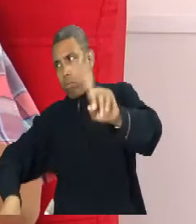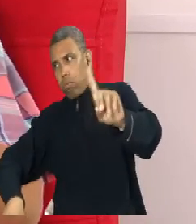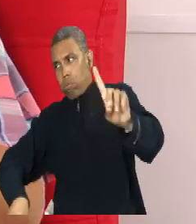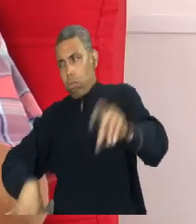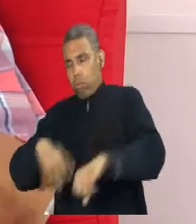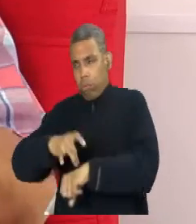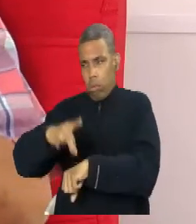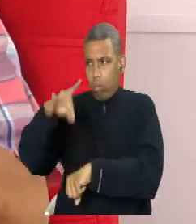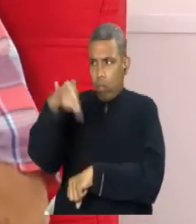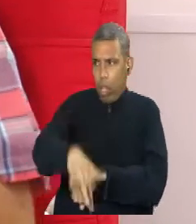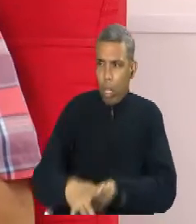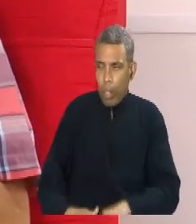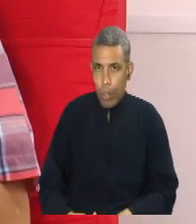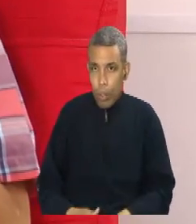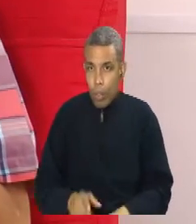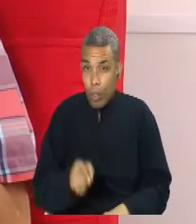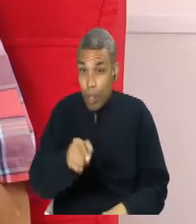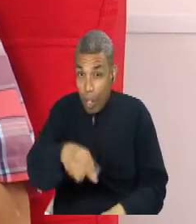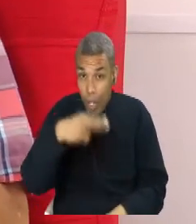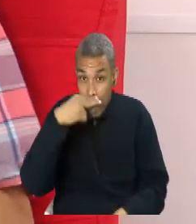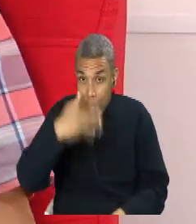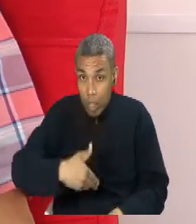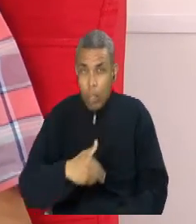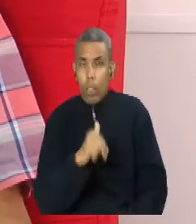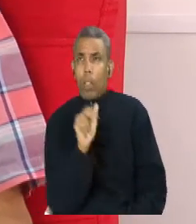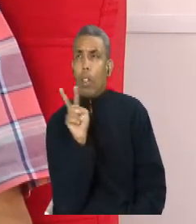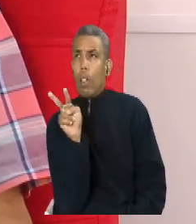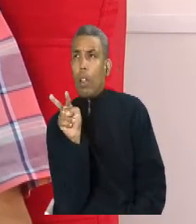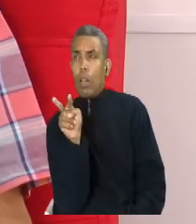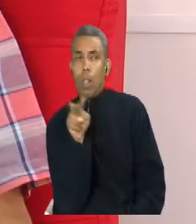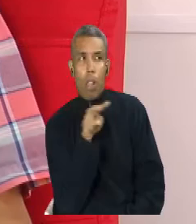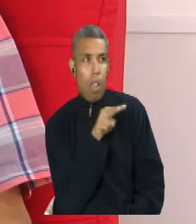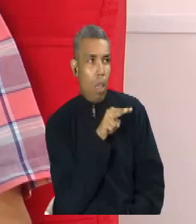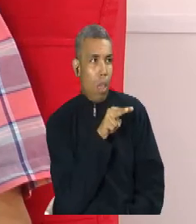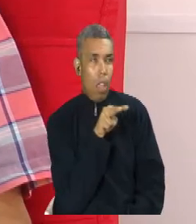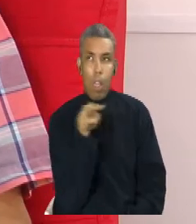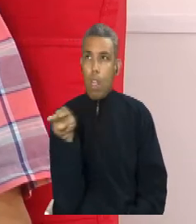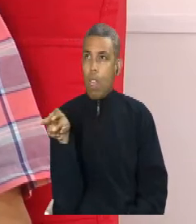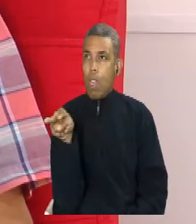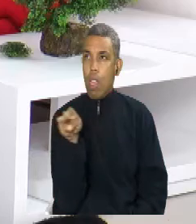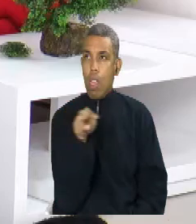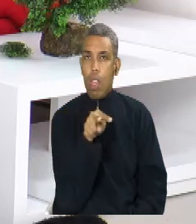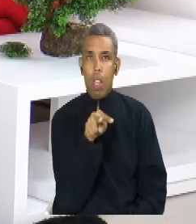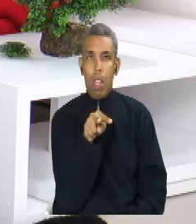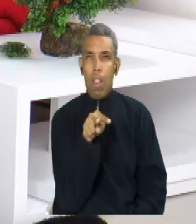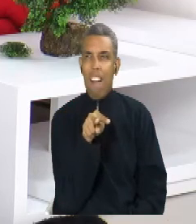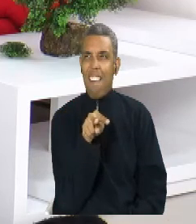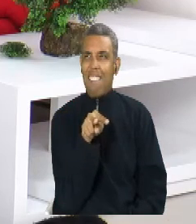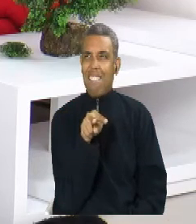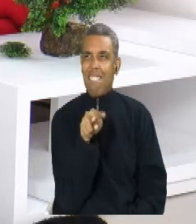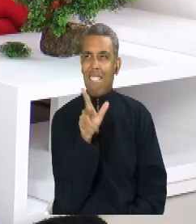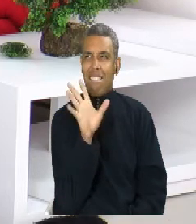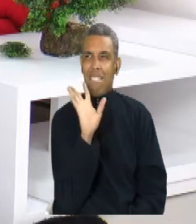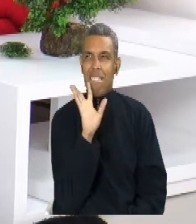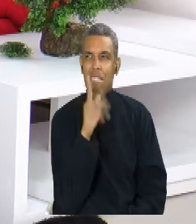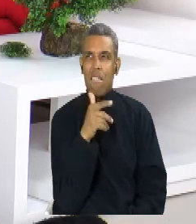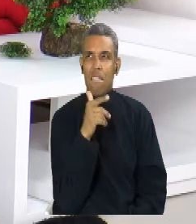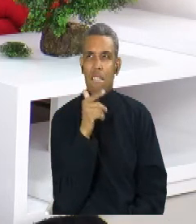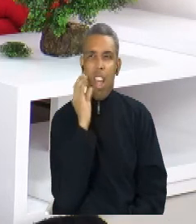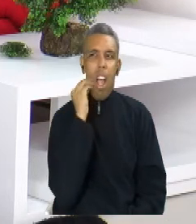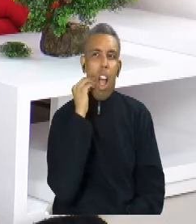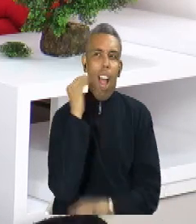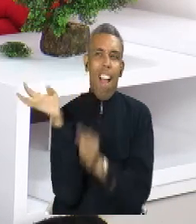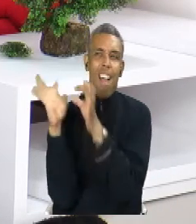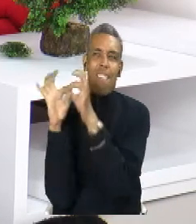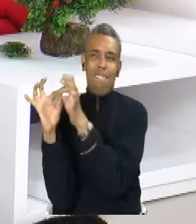o en el mismo colegio entonces cuando el niño entregue ese escenario de confusiones de que uno me